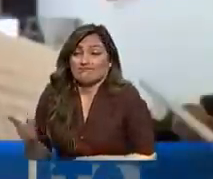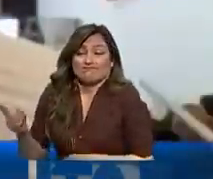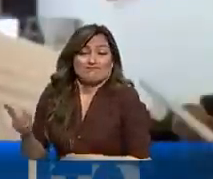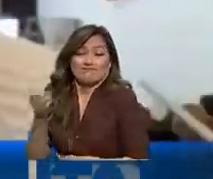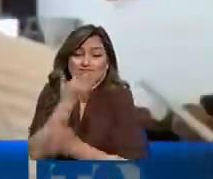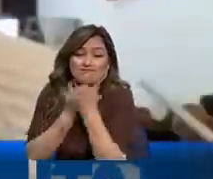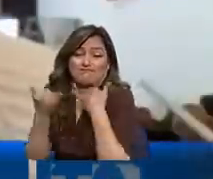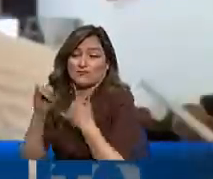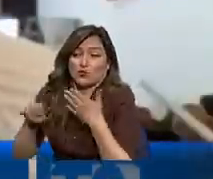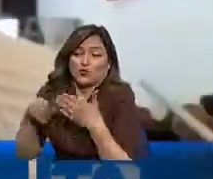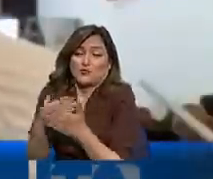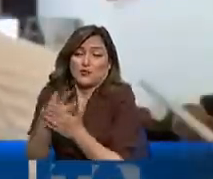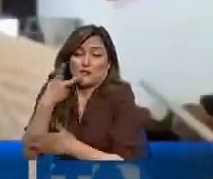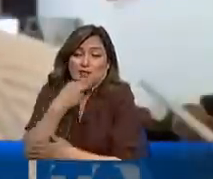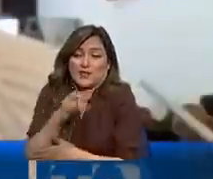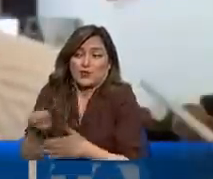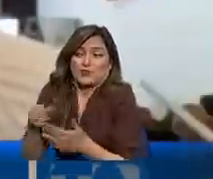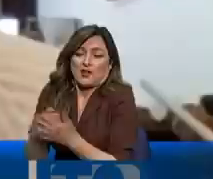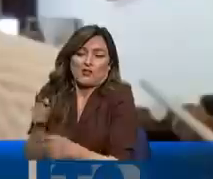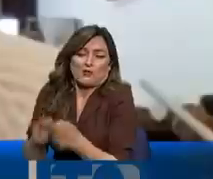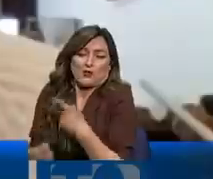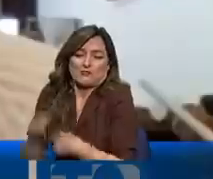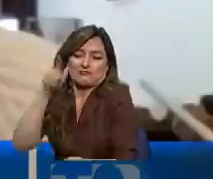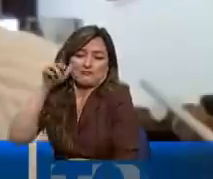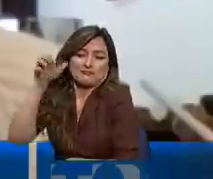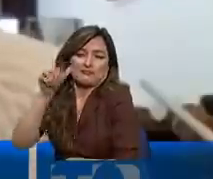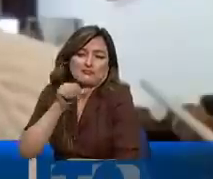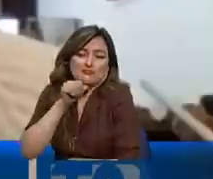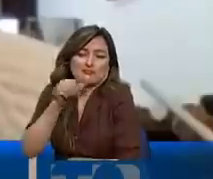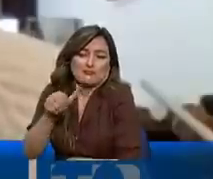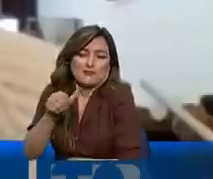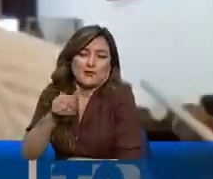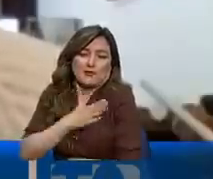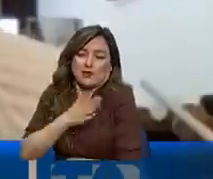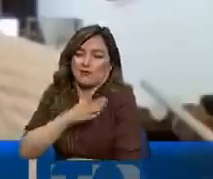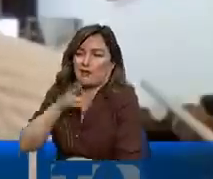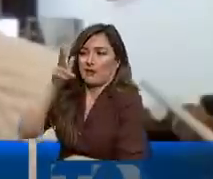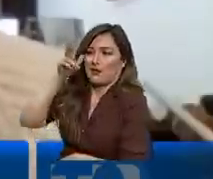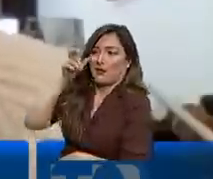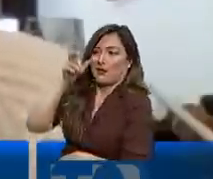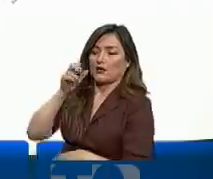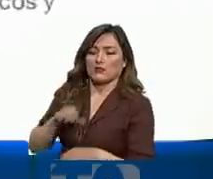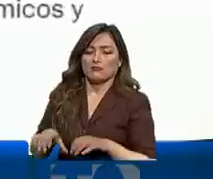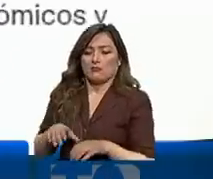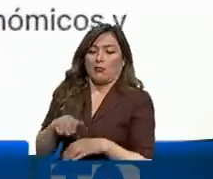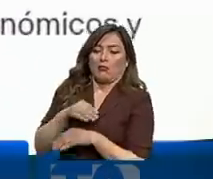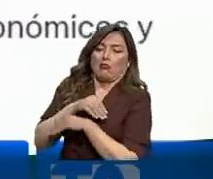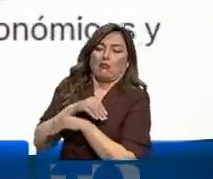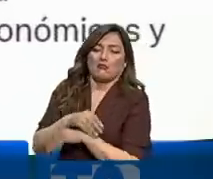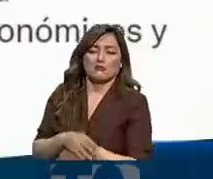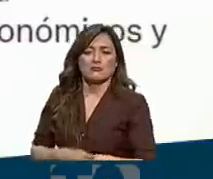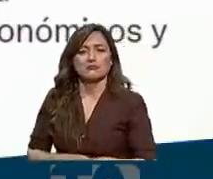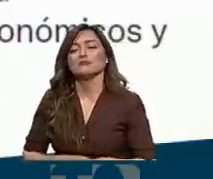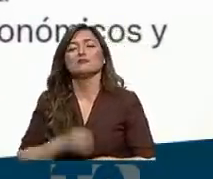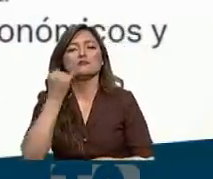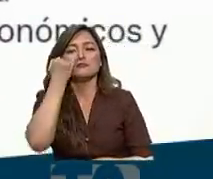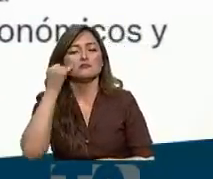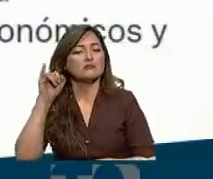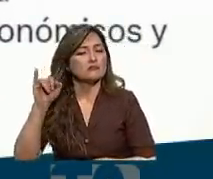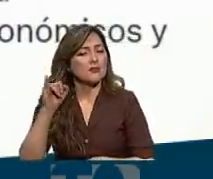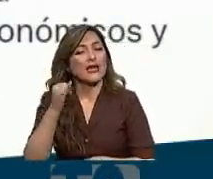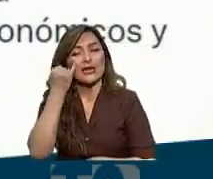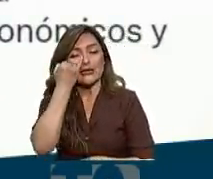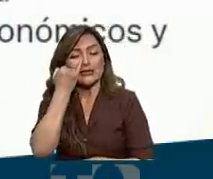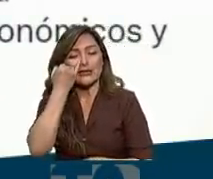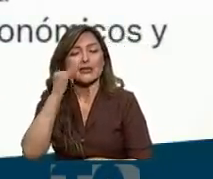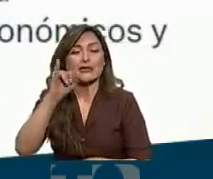justificar sus errores, sus mentiras, su falta de credibilidad, falta de acción. Por su parte, Leonidas Issa reaccionó en un